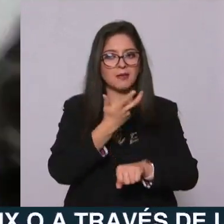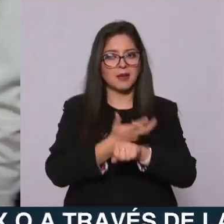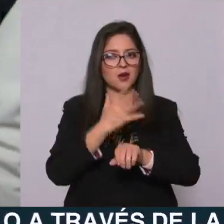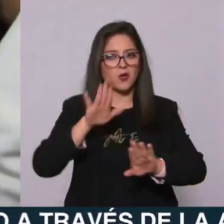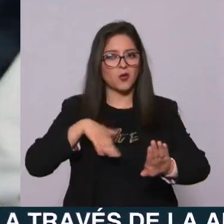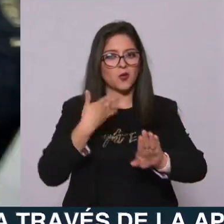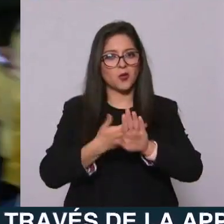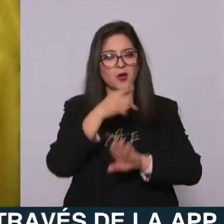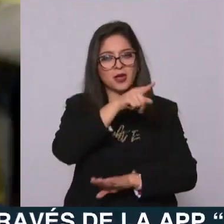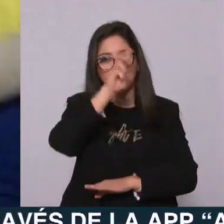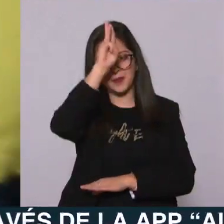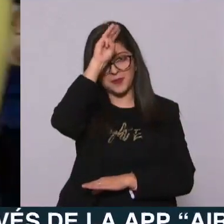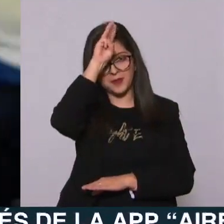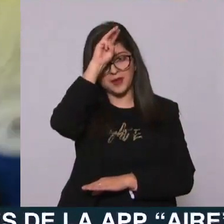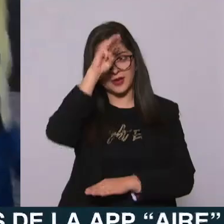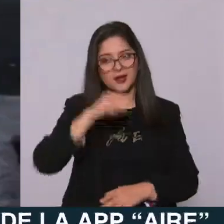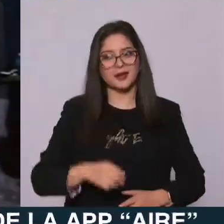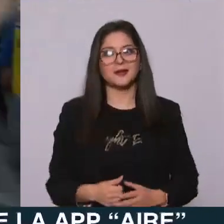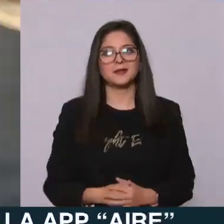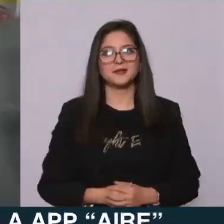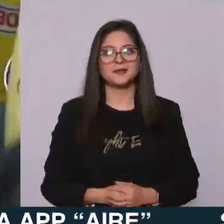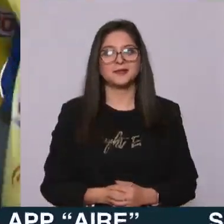Monterrey.